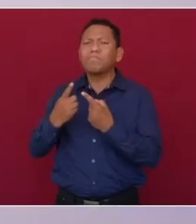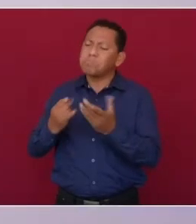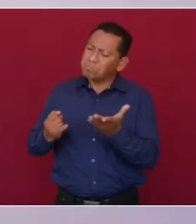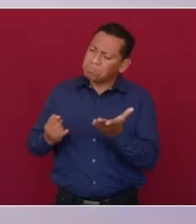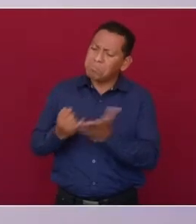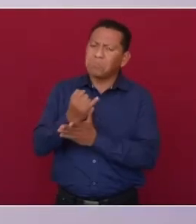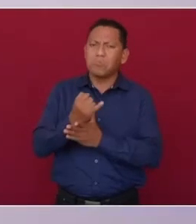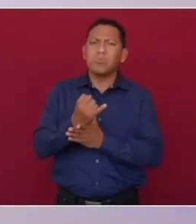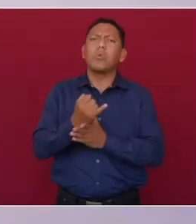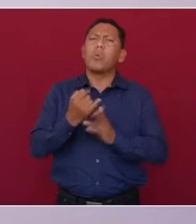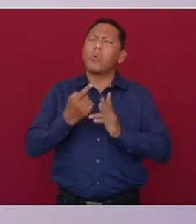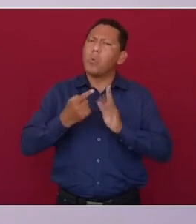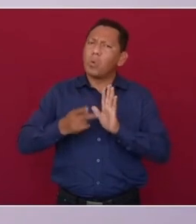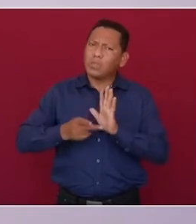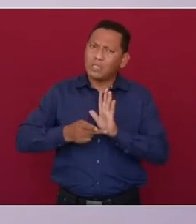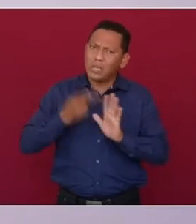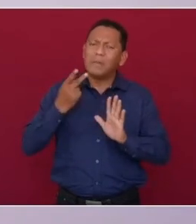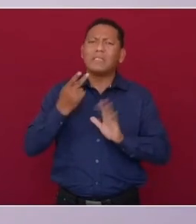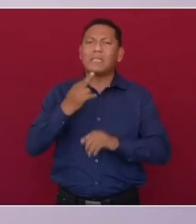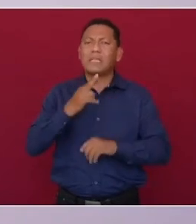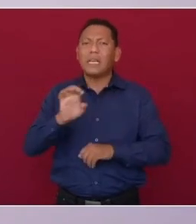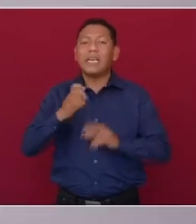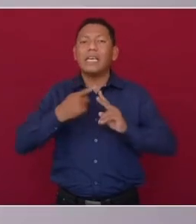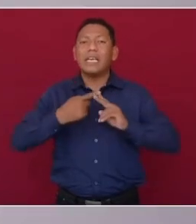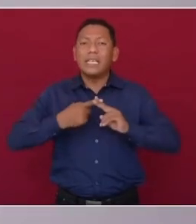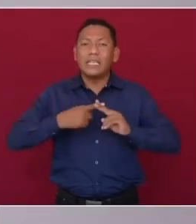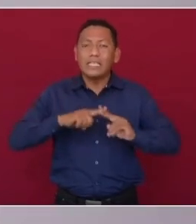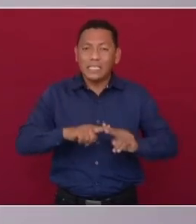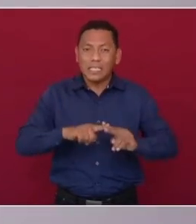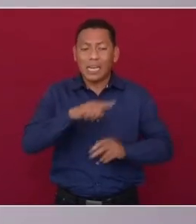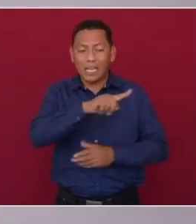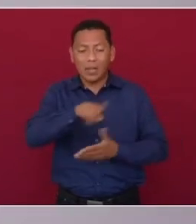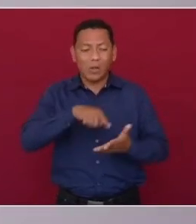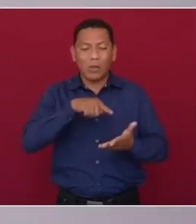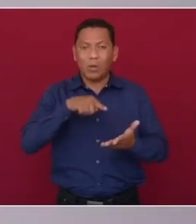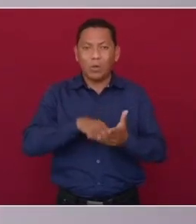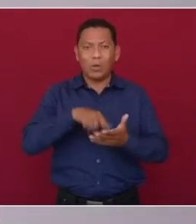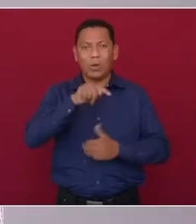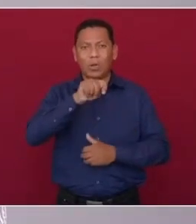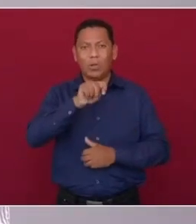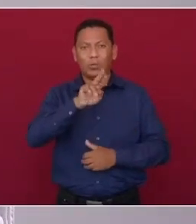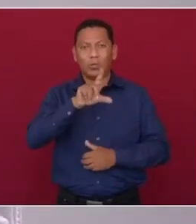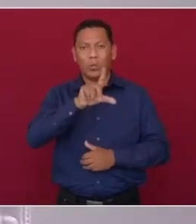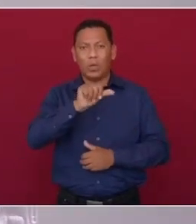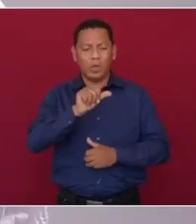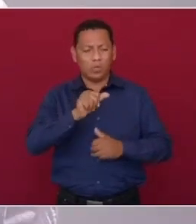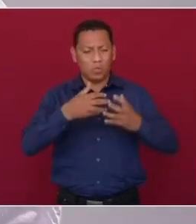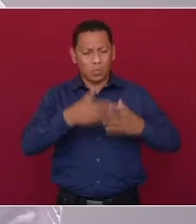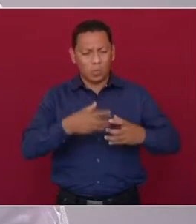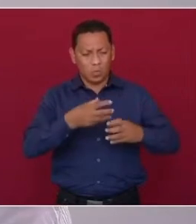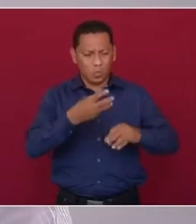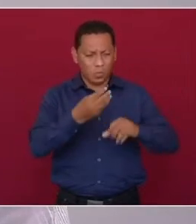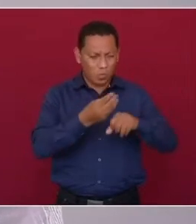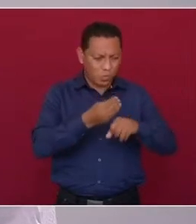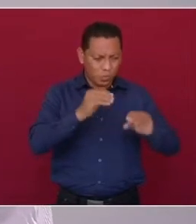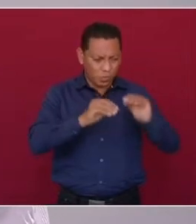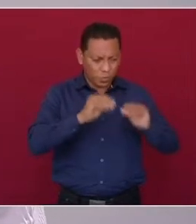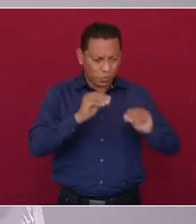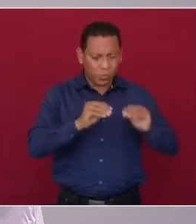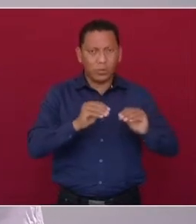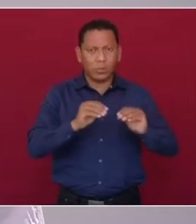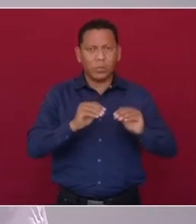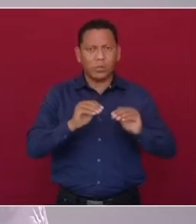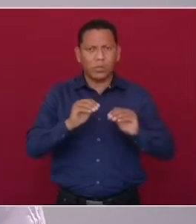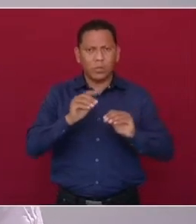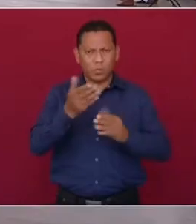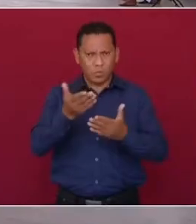reiniciar la construcción de la coquizadora de Tula. Y como aquí lo constatamos, se